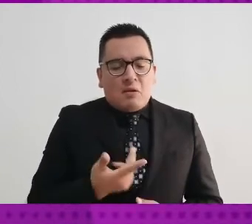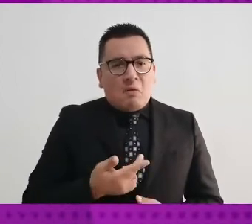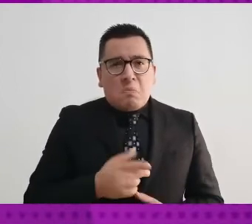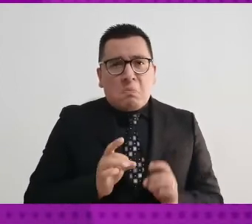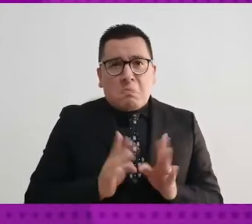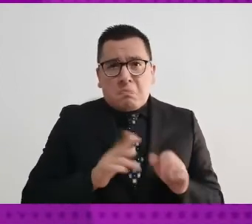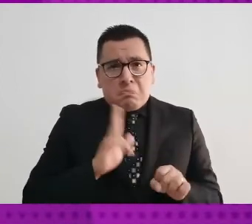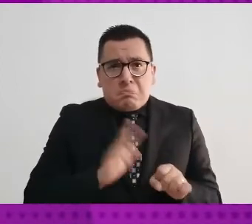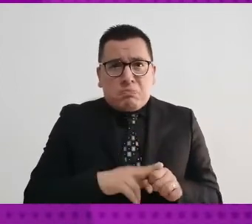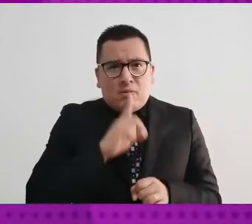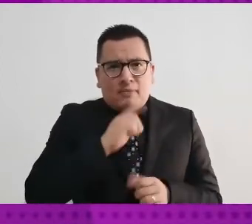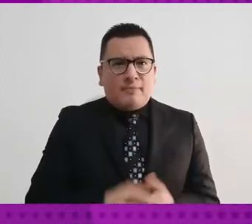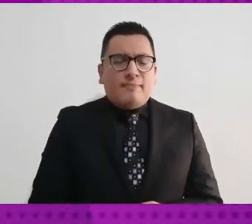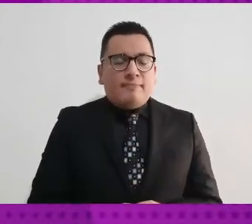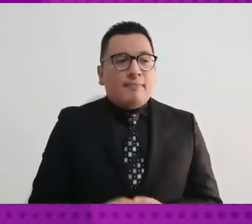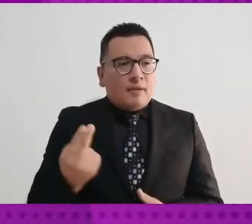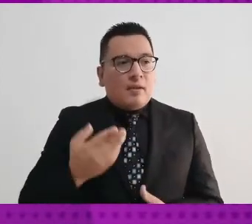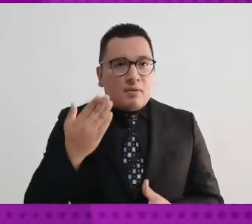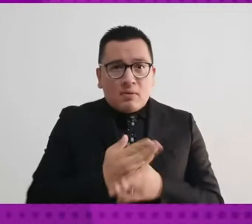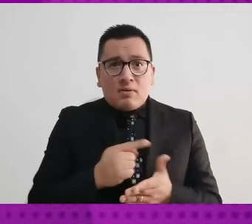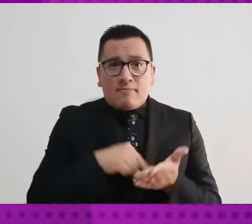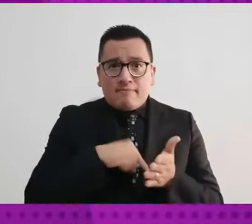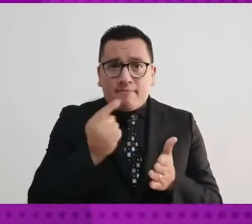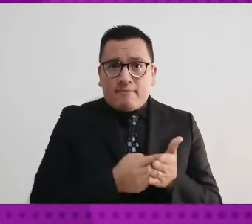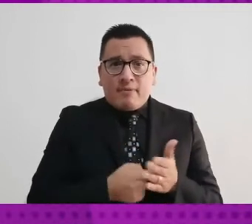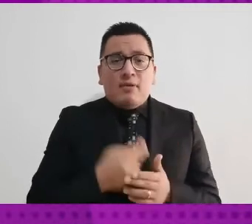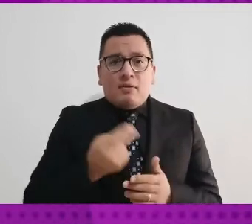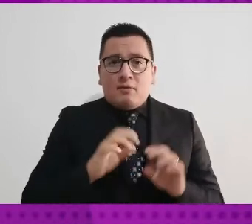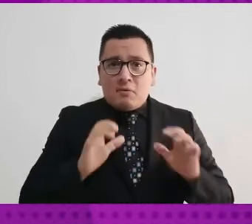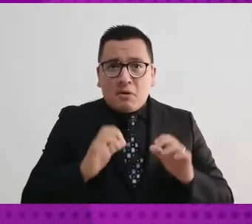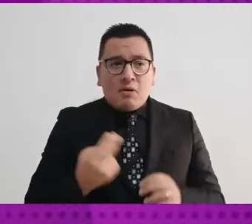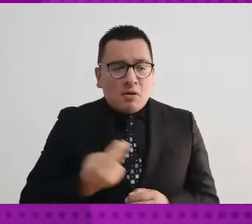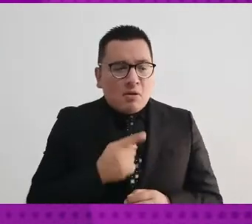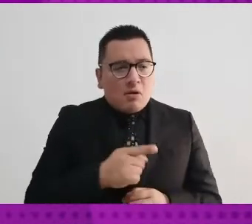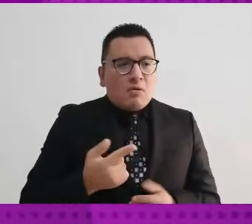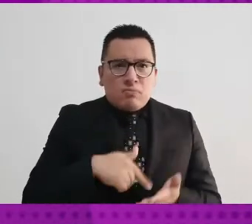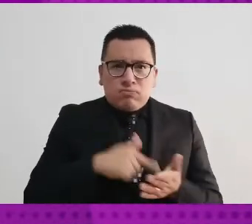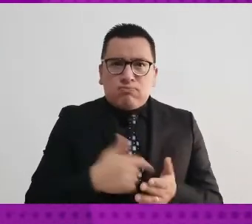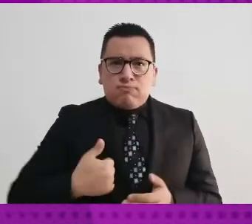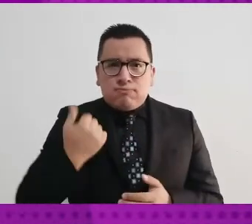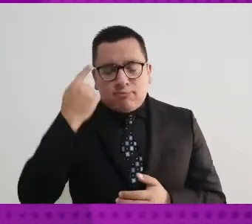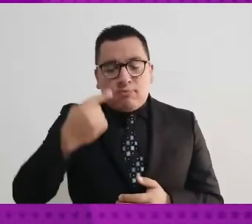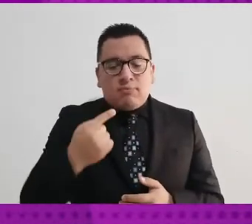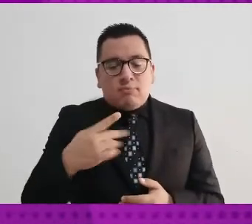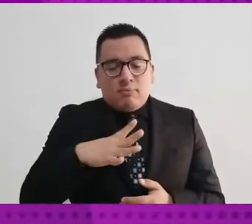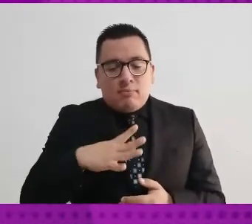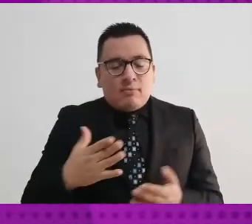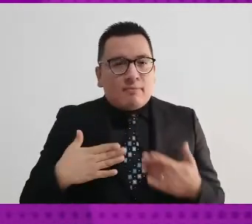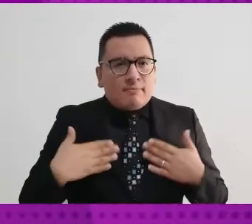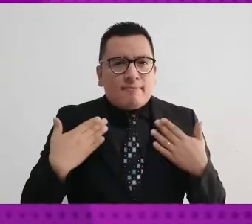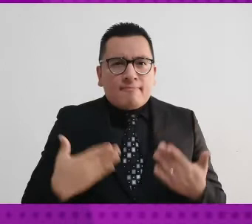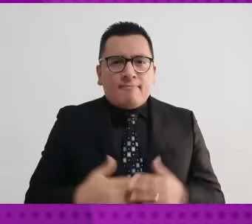es un momento clave en donde hay que ir a votar, hay que cuidarse, hay que apropiarse de ese espacio público para brindar esta